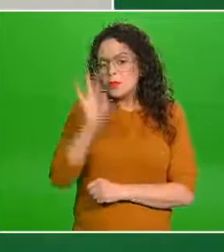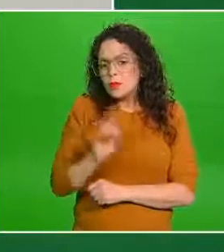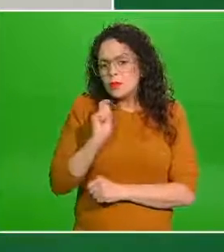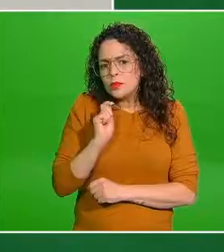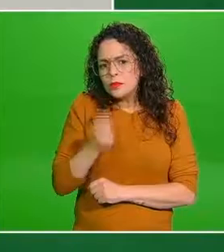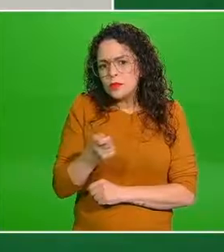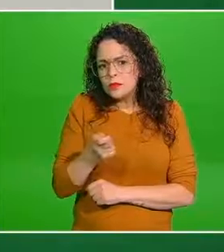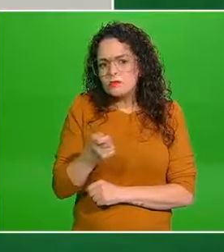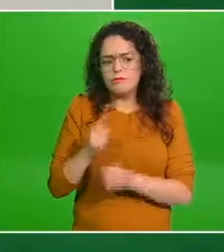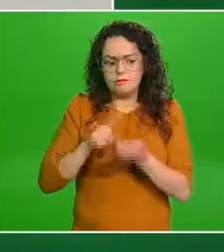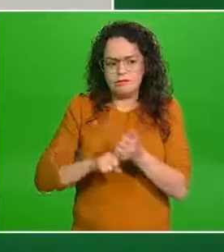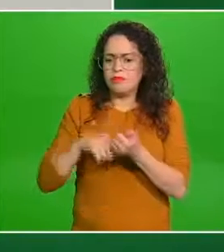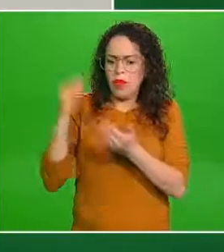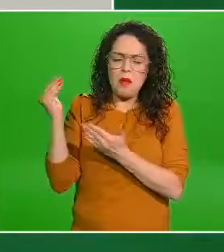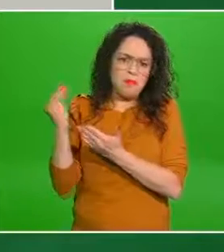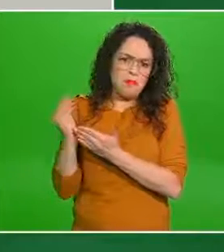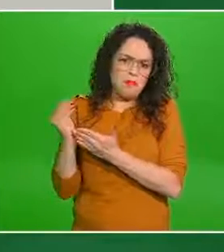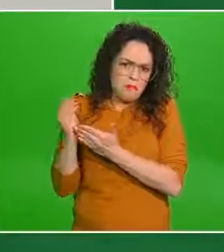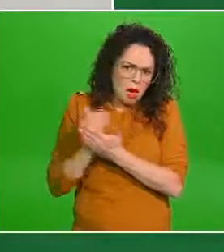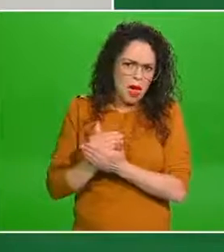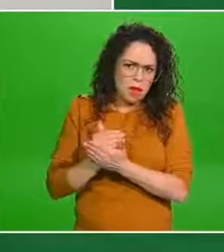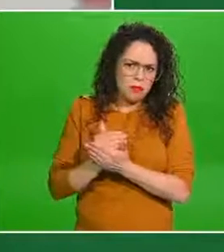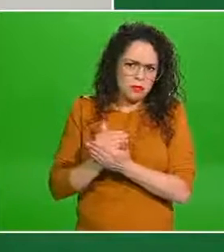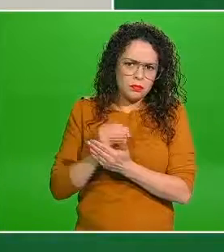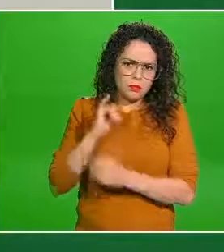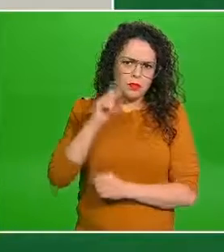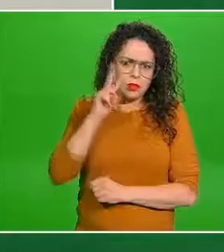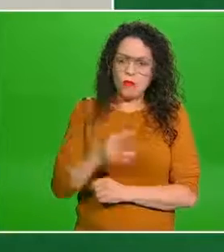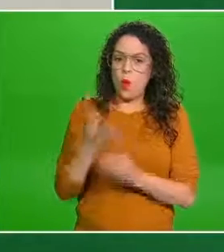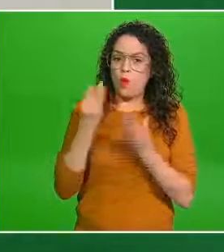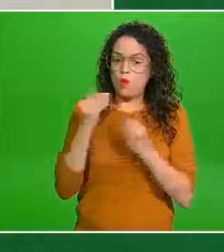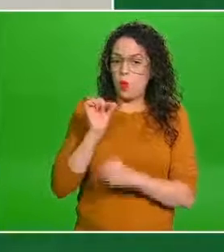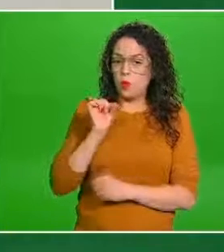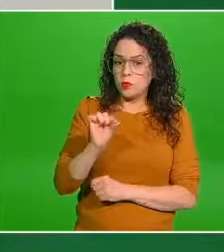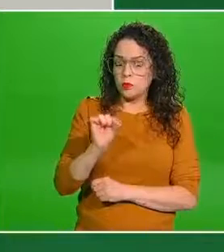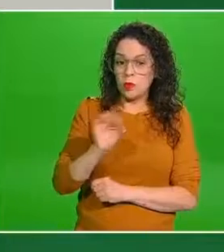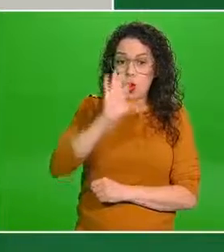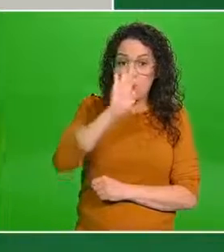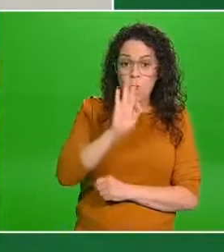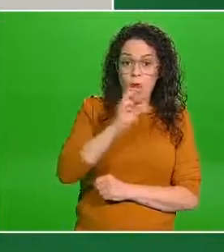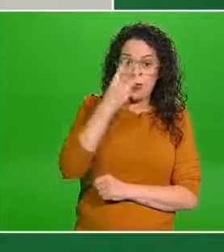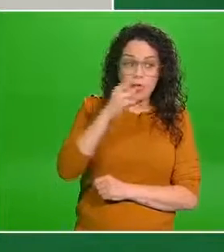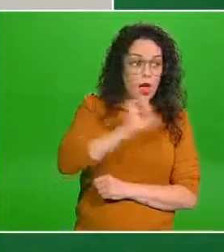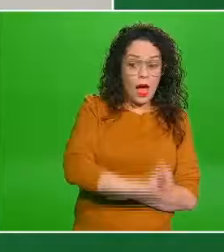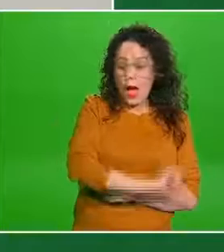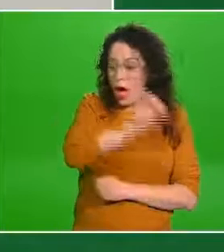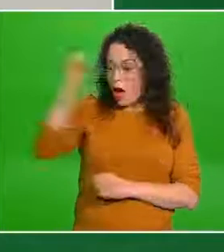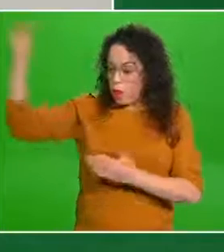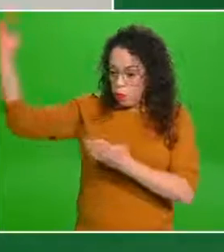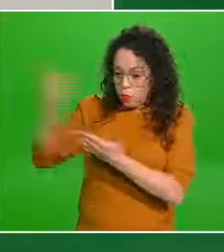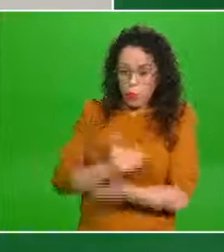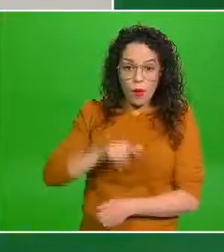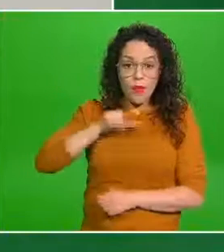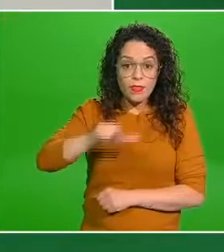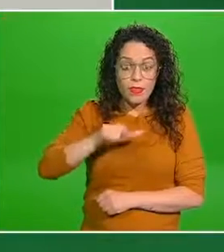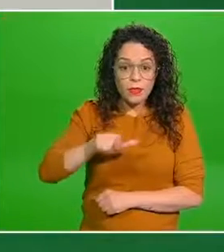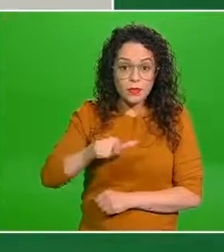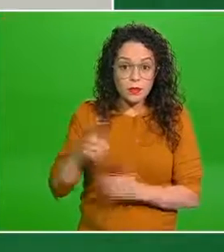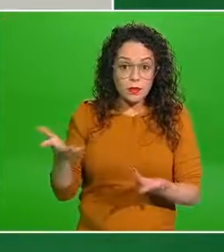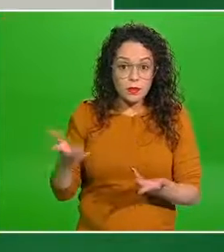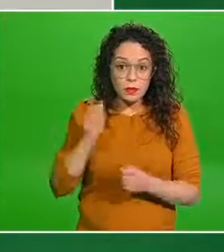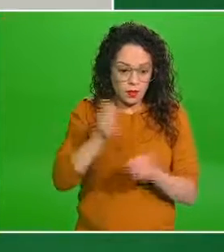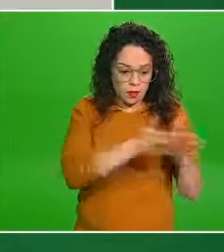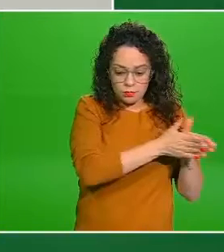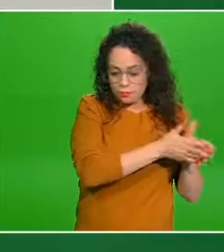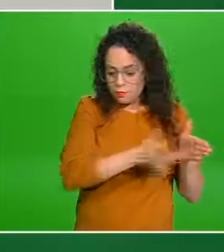una disminución importante de muchos puntos porcentuales, de un 43 a un 17 en lo que ha transcurrido